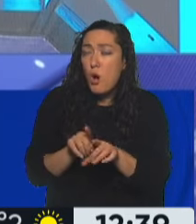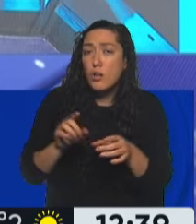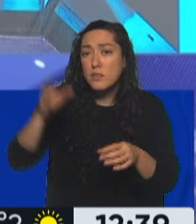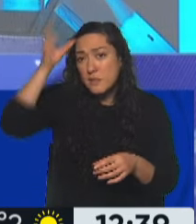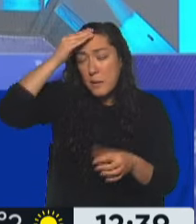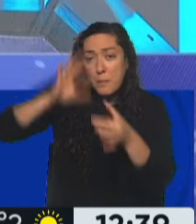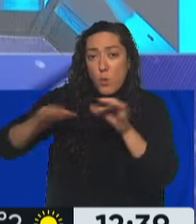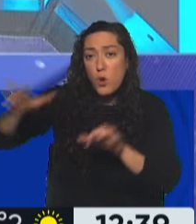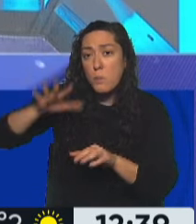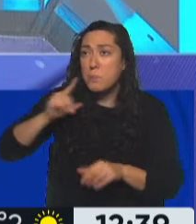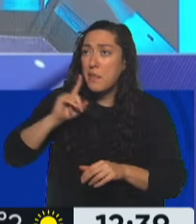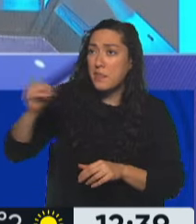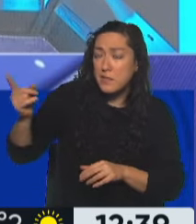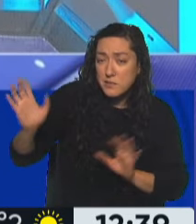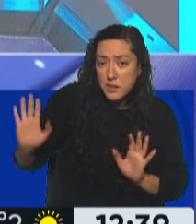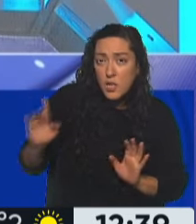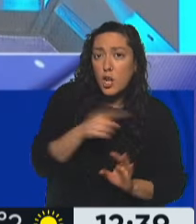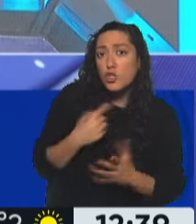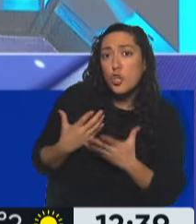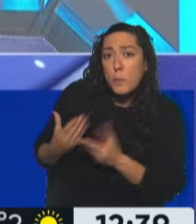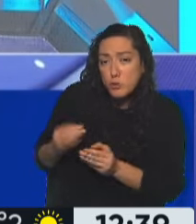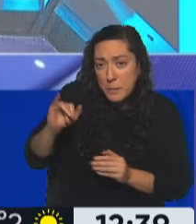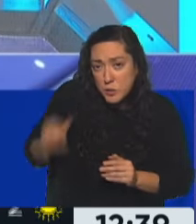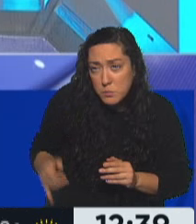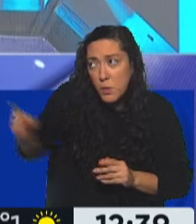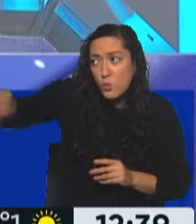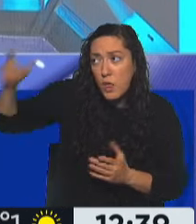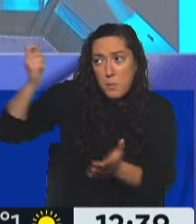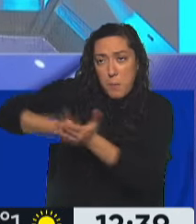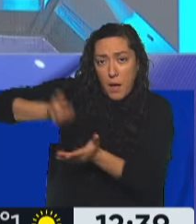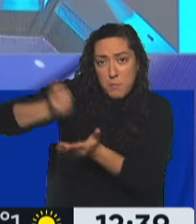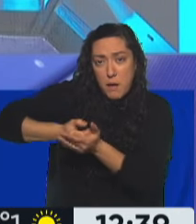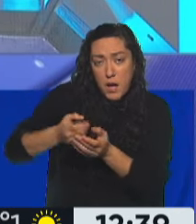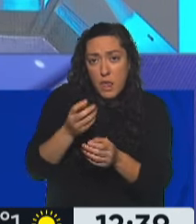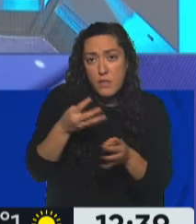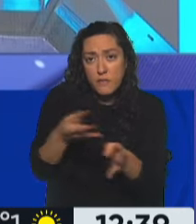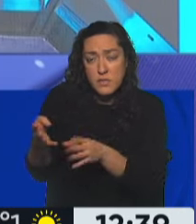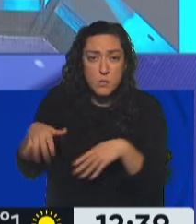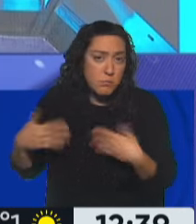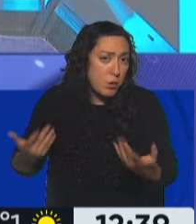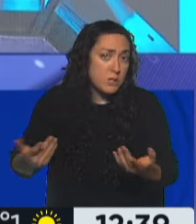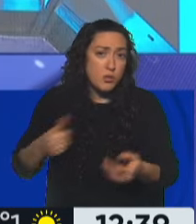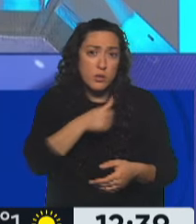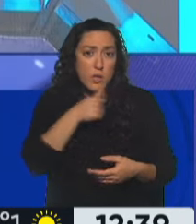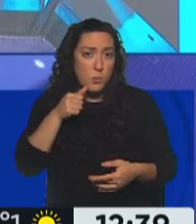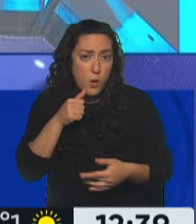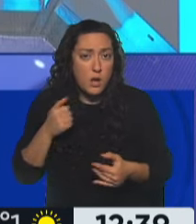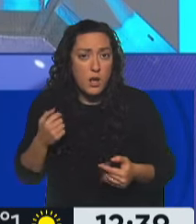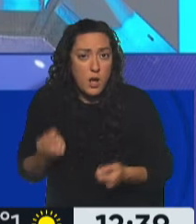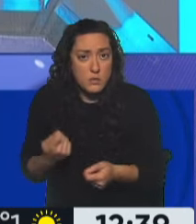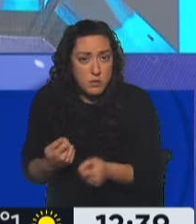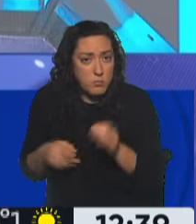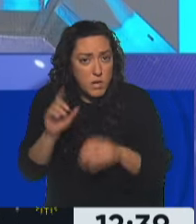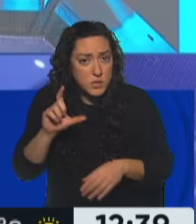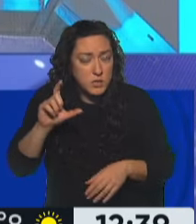en defensa. Nosotros apoyaremos, pero gasten ustedes más en defensa. Lo mismo le está diciendo a Taiwán. Por eso 3.4 de aumento de los gastos de